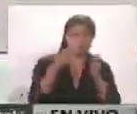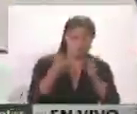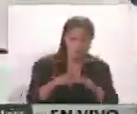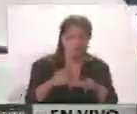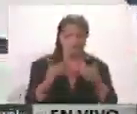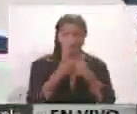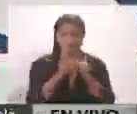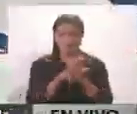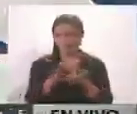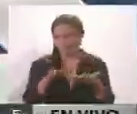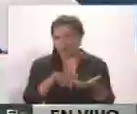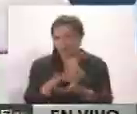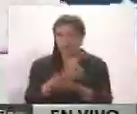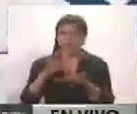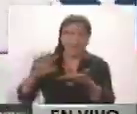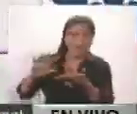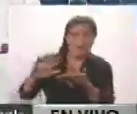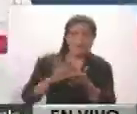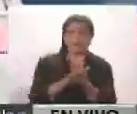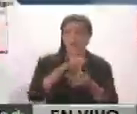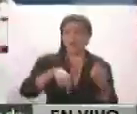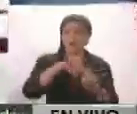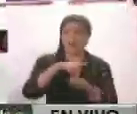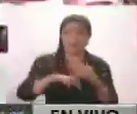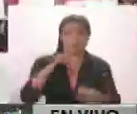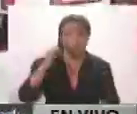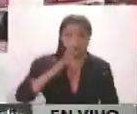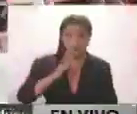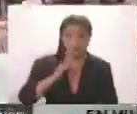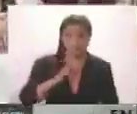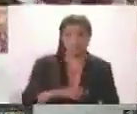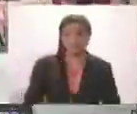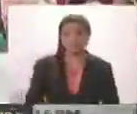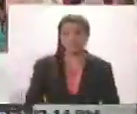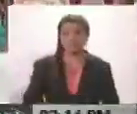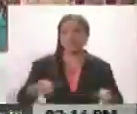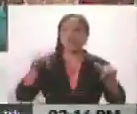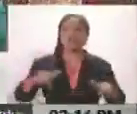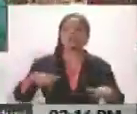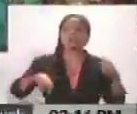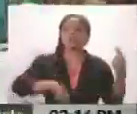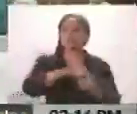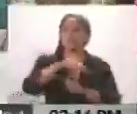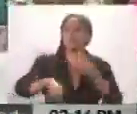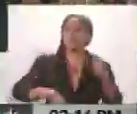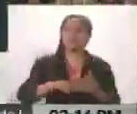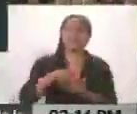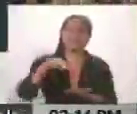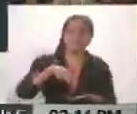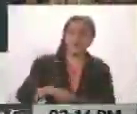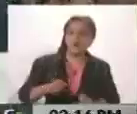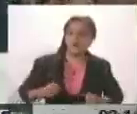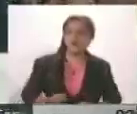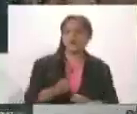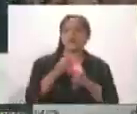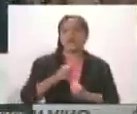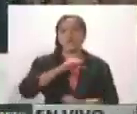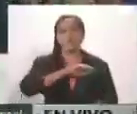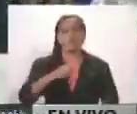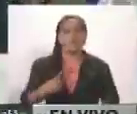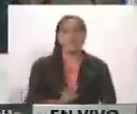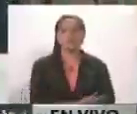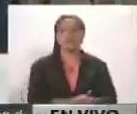violencia acabar con la revolución bolivariana, esta revolución se levantará con más fuerza.